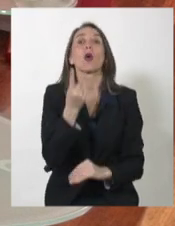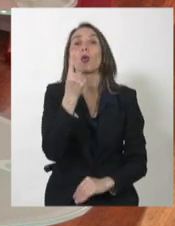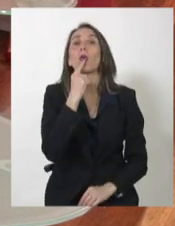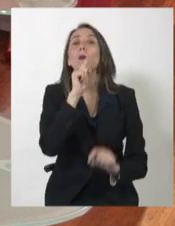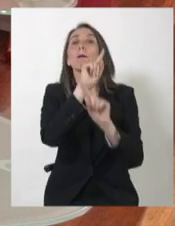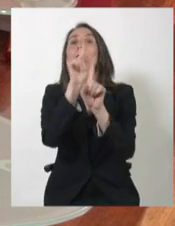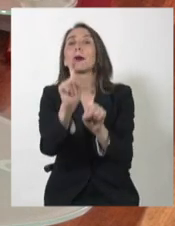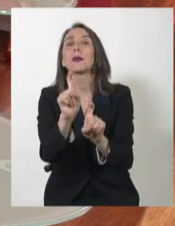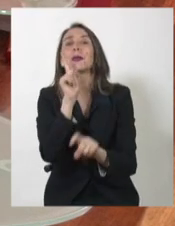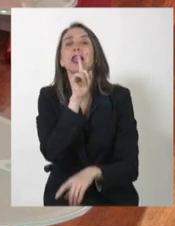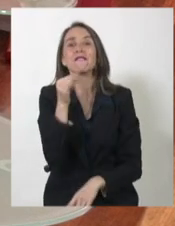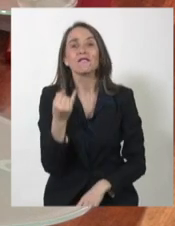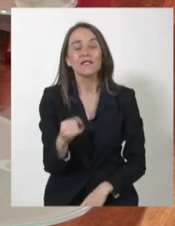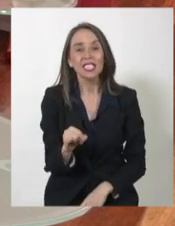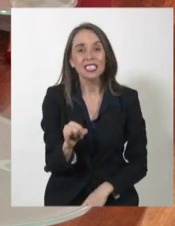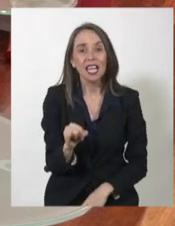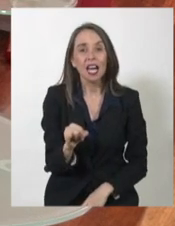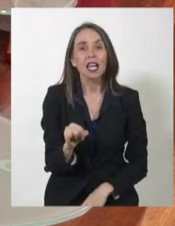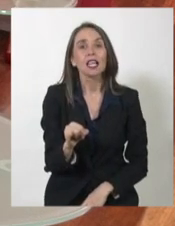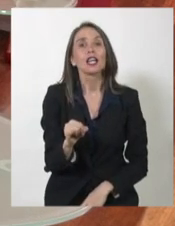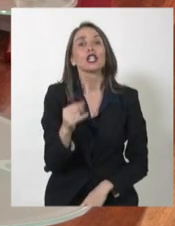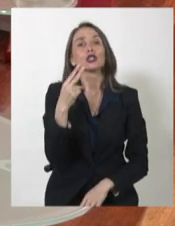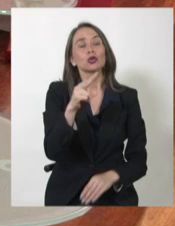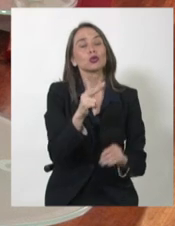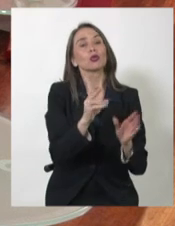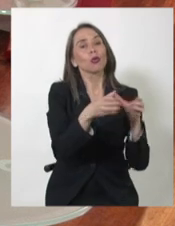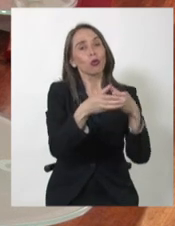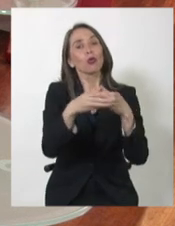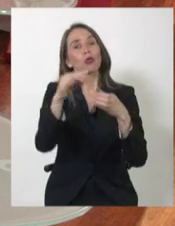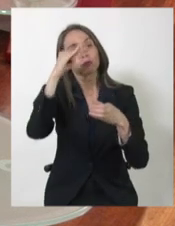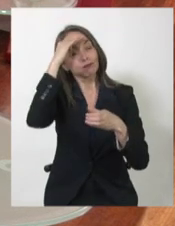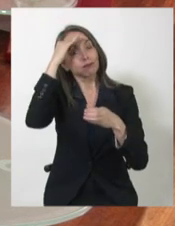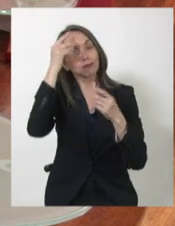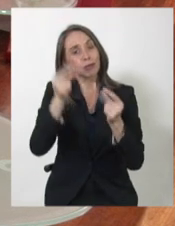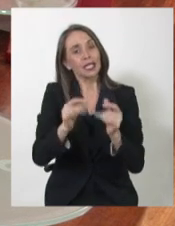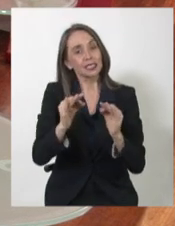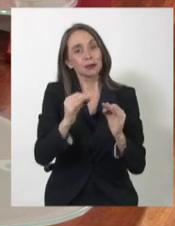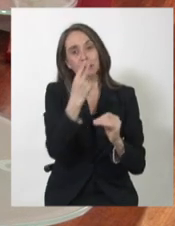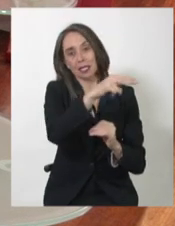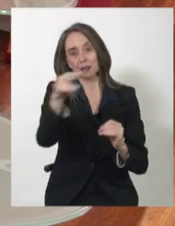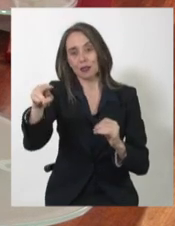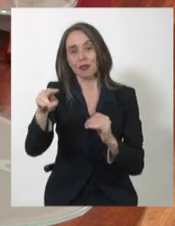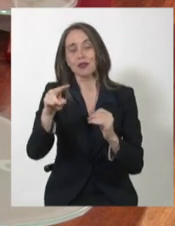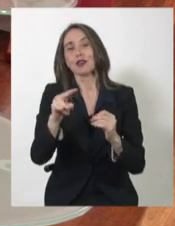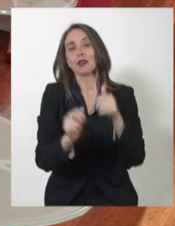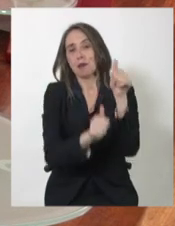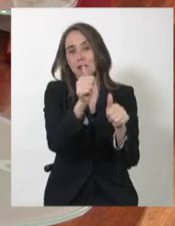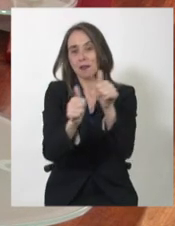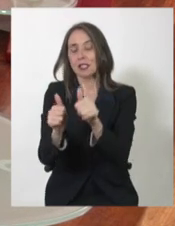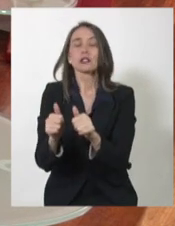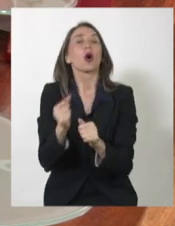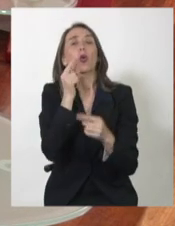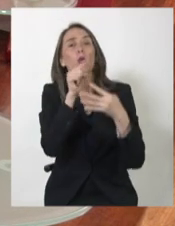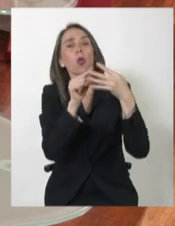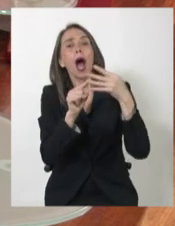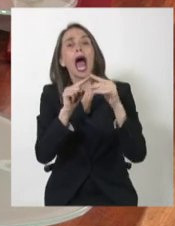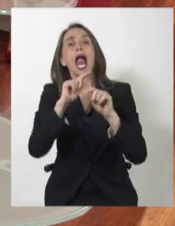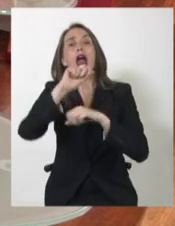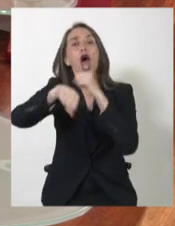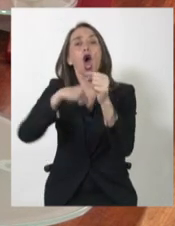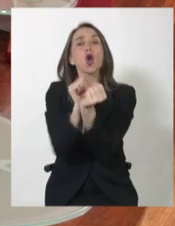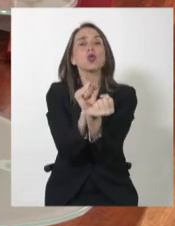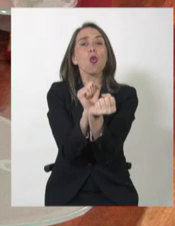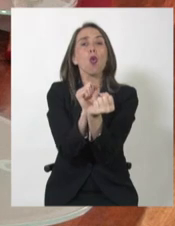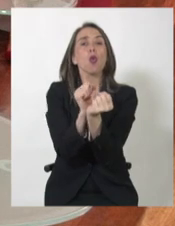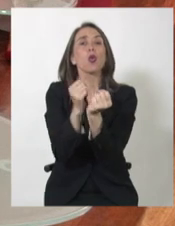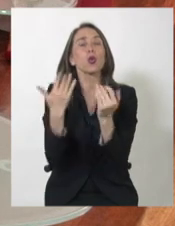pregunta final, ¿no? Desde su disciplina, ¿cuáles, a su juicio, podrían ser los nudos críticos que va a